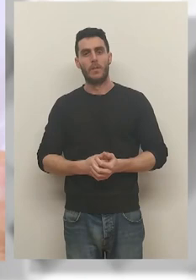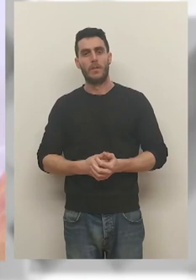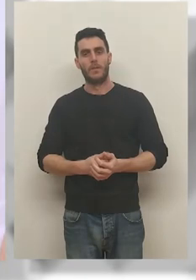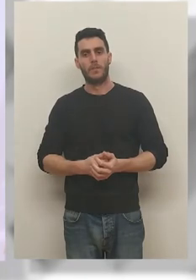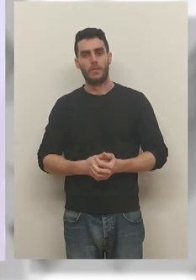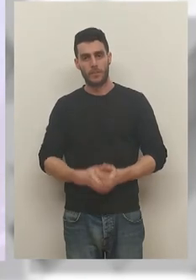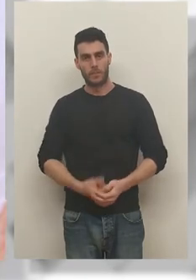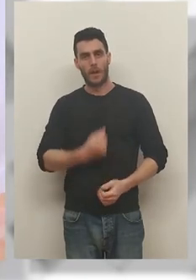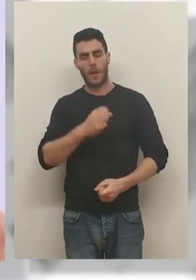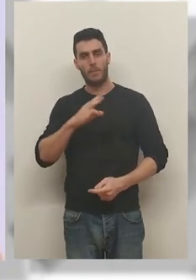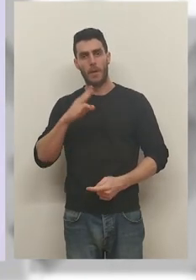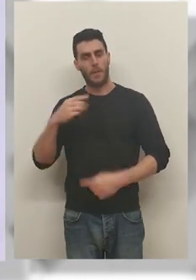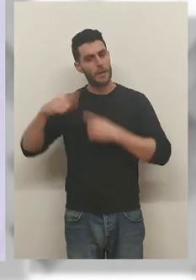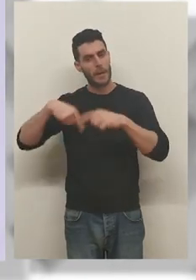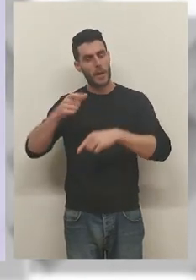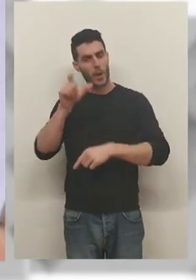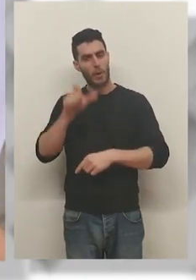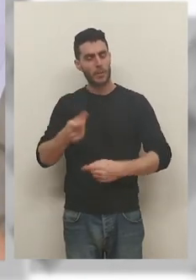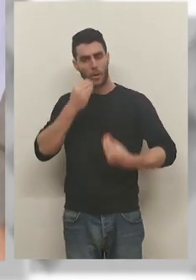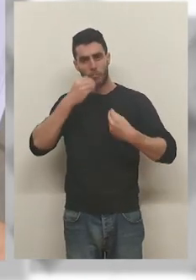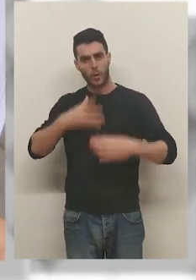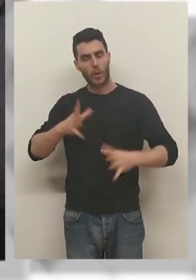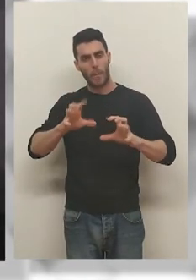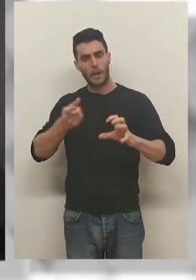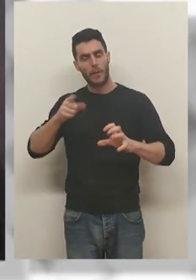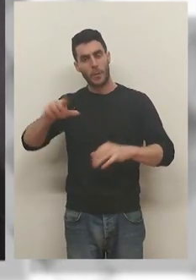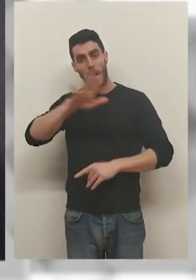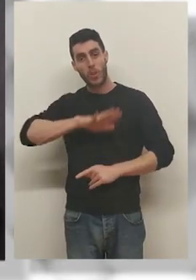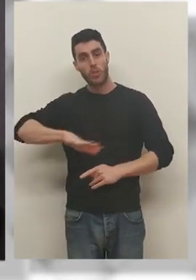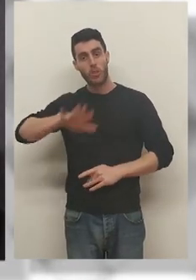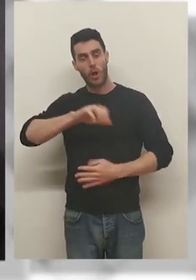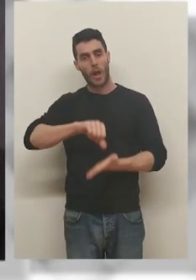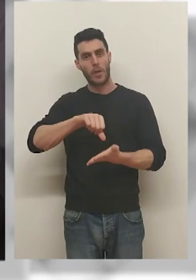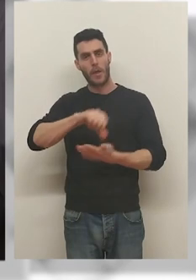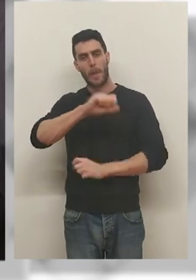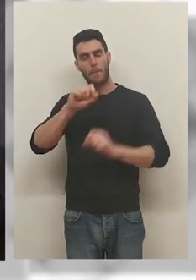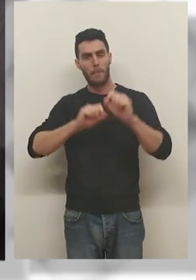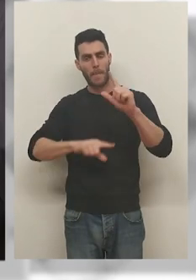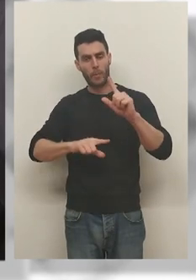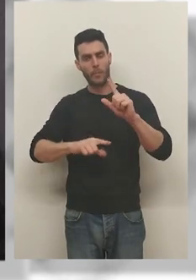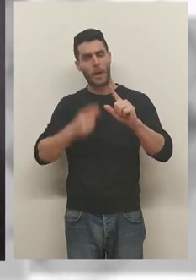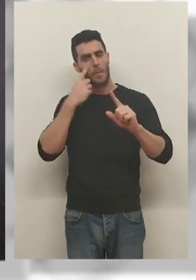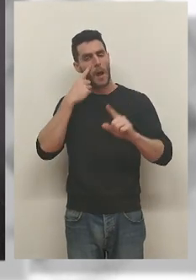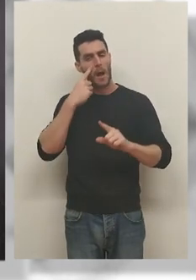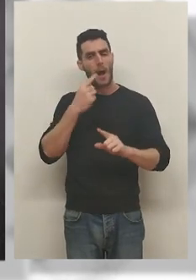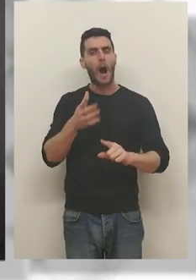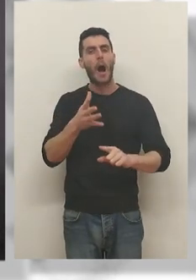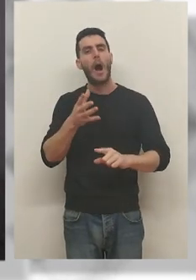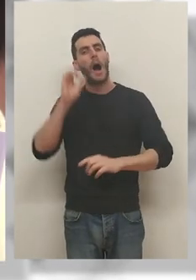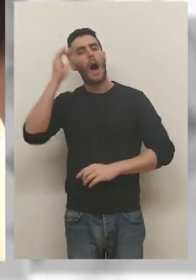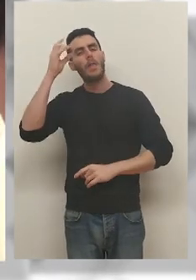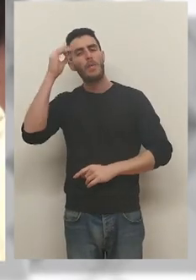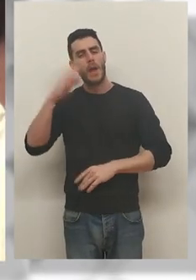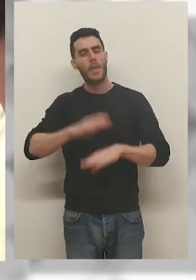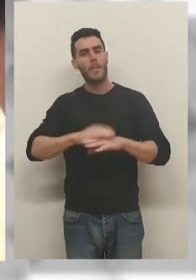la publicación sirve para aprender sobre tradiciones personajes históricos o zonas de la ciudad con preguntas estilo adivinanza adaptadas